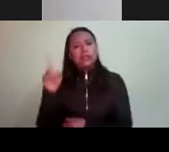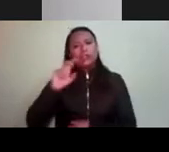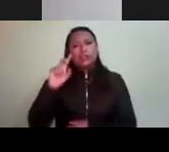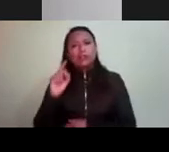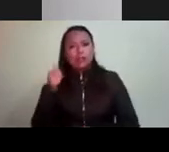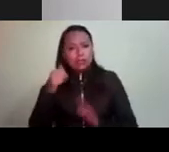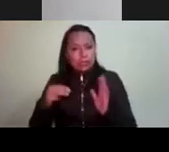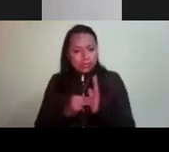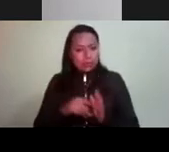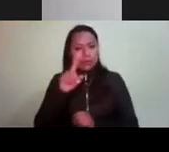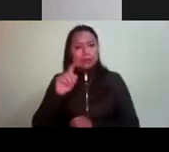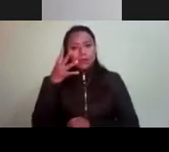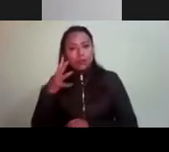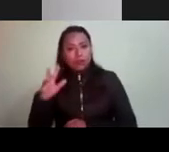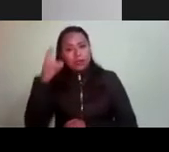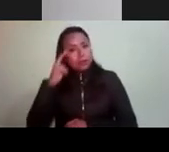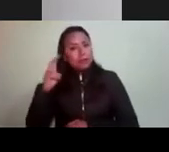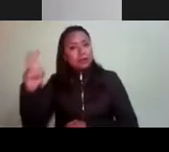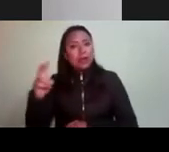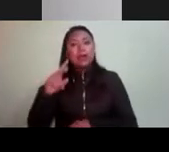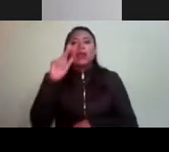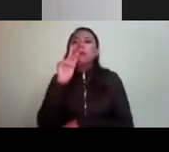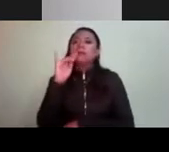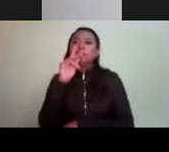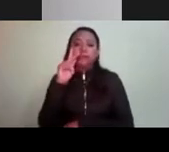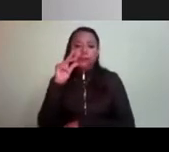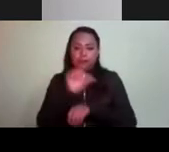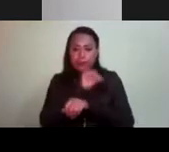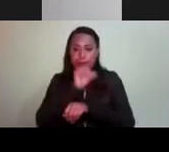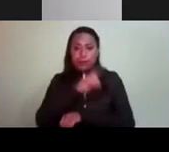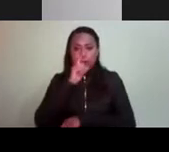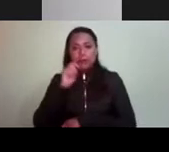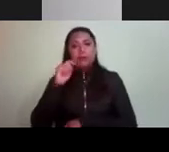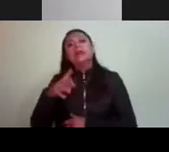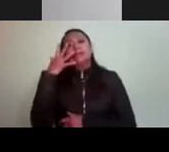136,110 viajes de pipas de 10,000 litros. Se sanitizaron